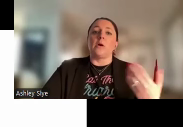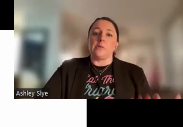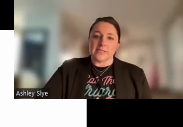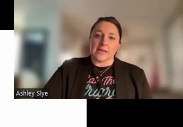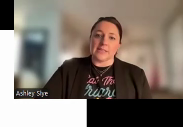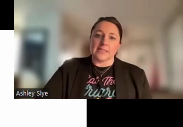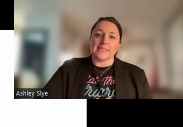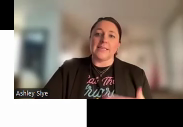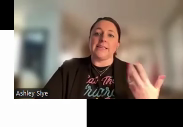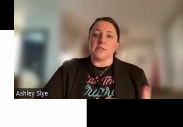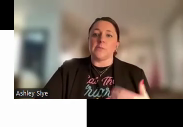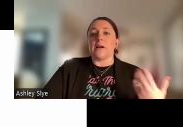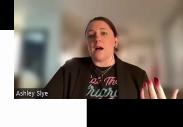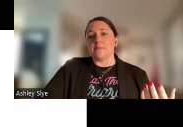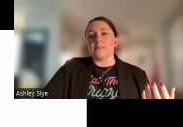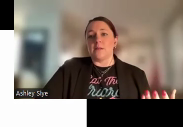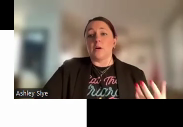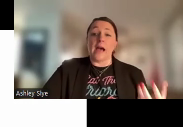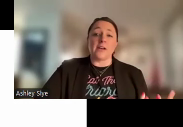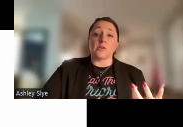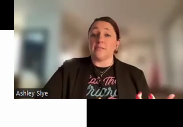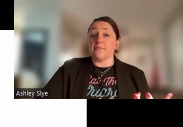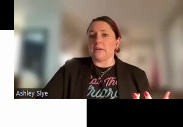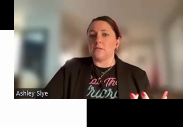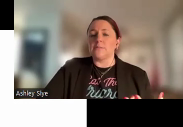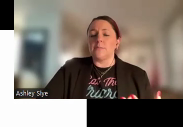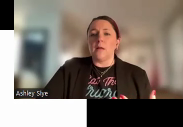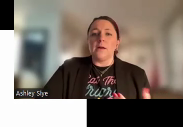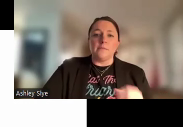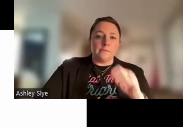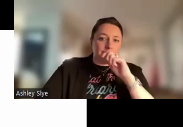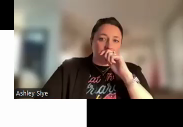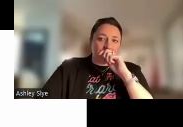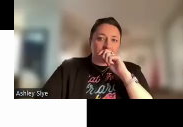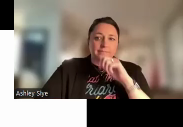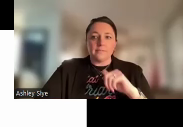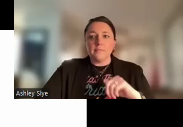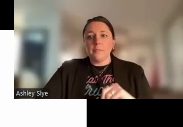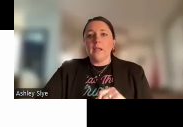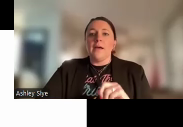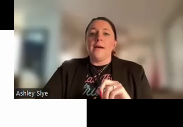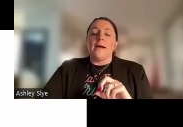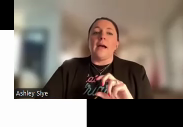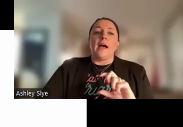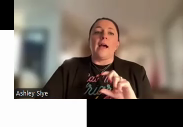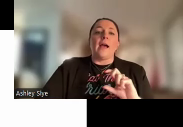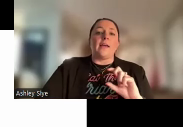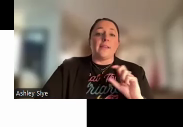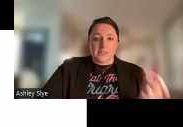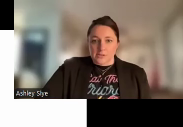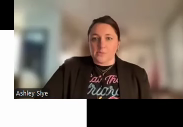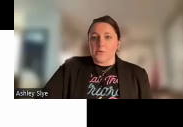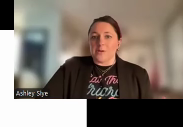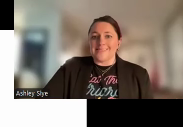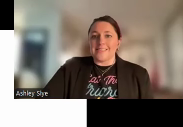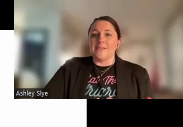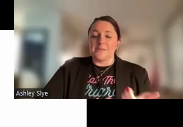para también, es algo que les puede ayudar, porque mientras más lo hacen, más fácil se